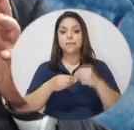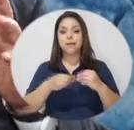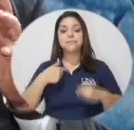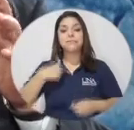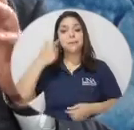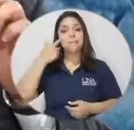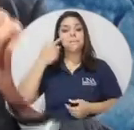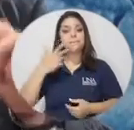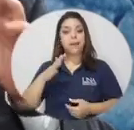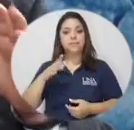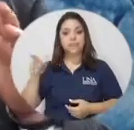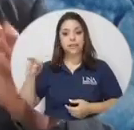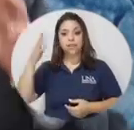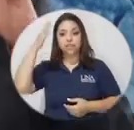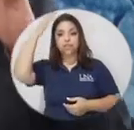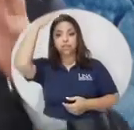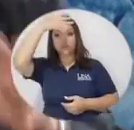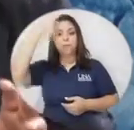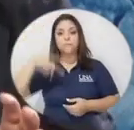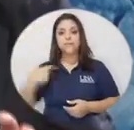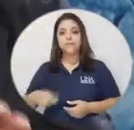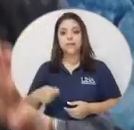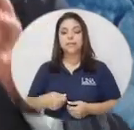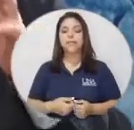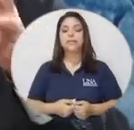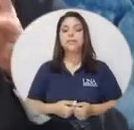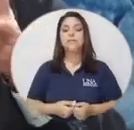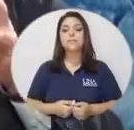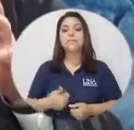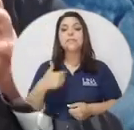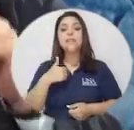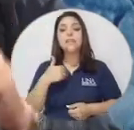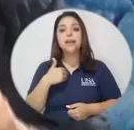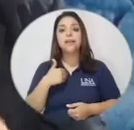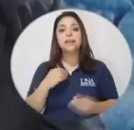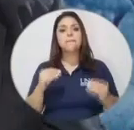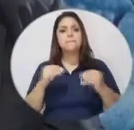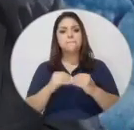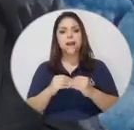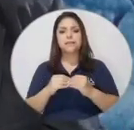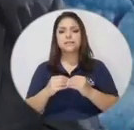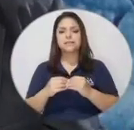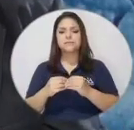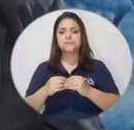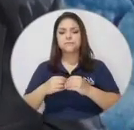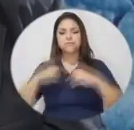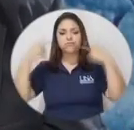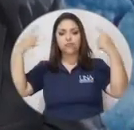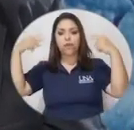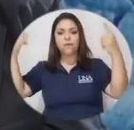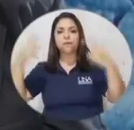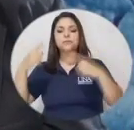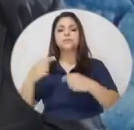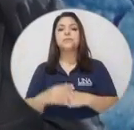el presidente Trump tiene más presencia en los medios, positiva y negativa. Y